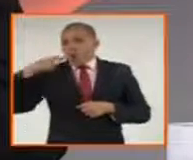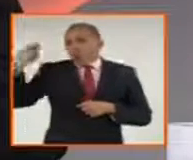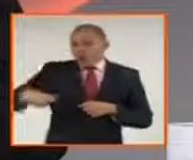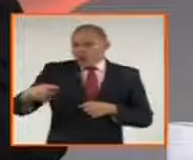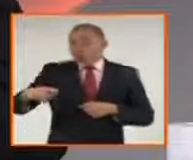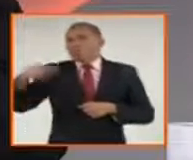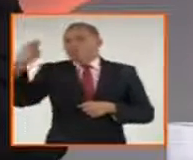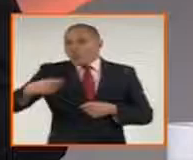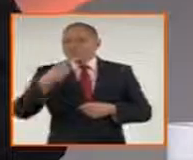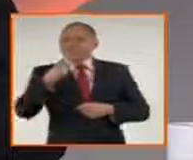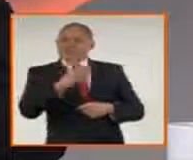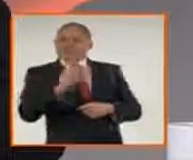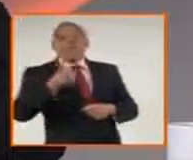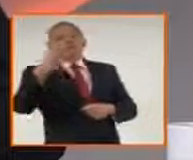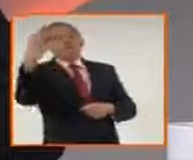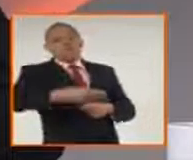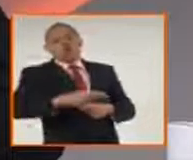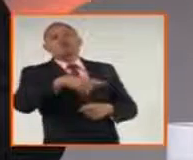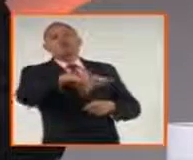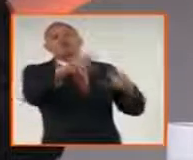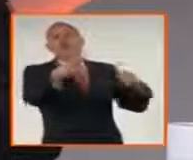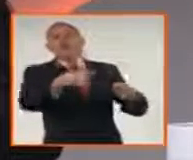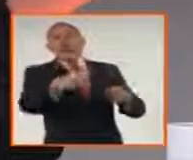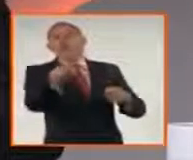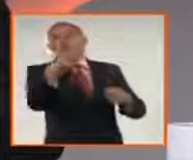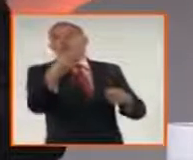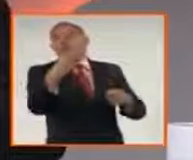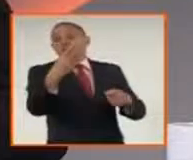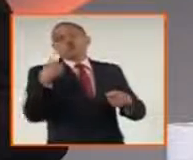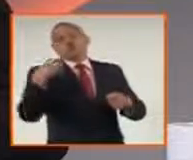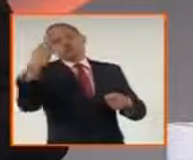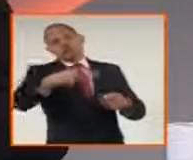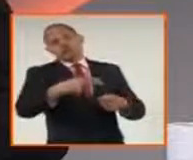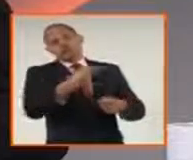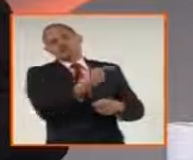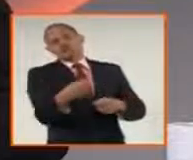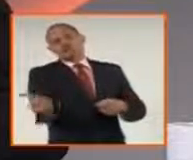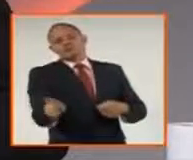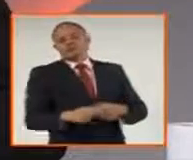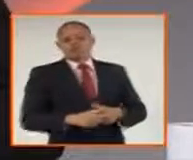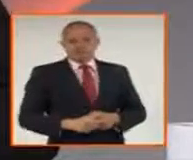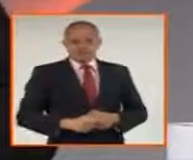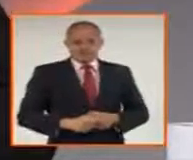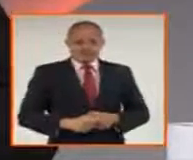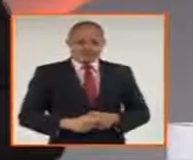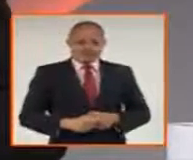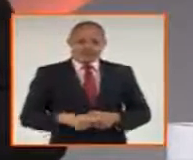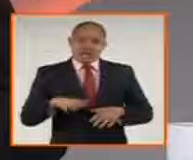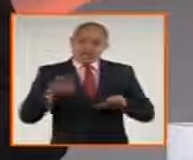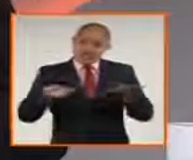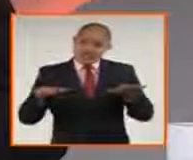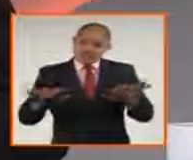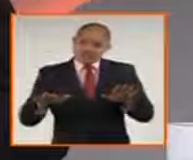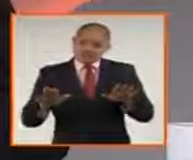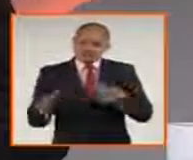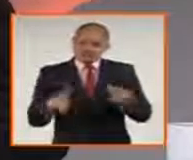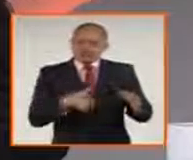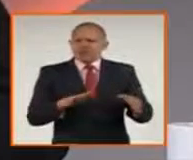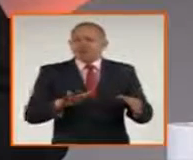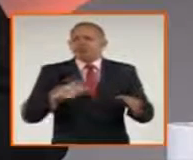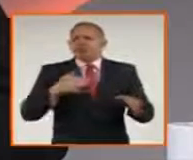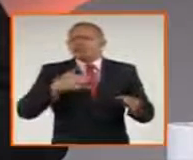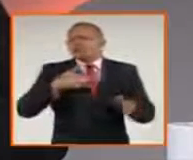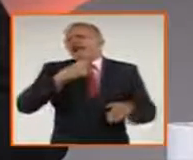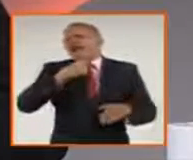padres hacia hijos, y el código ya vimos que la extiende mucho más allá a todos estos